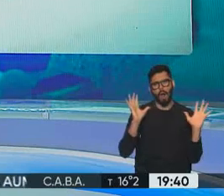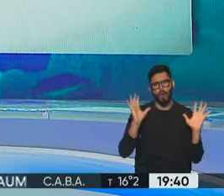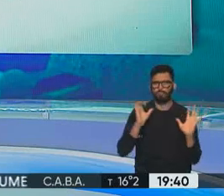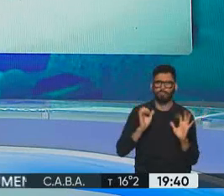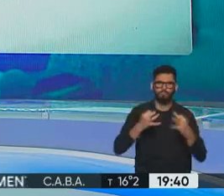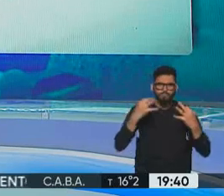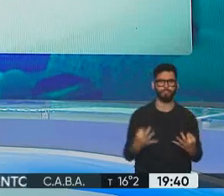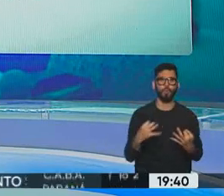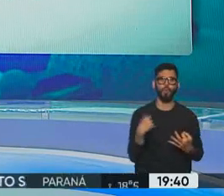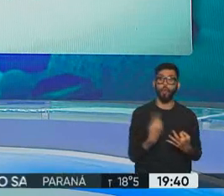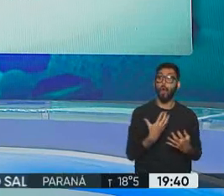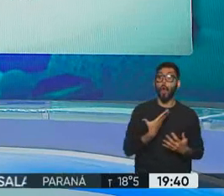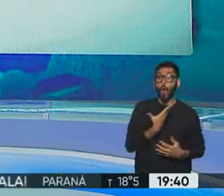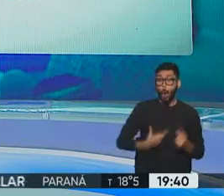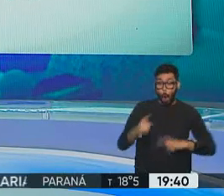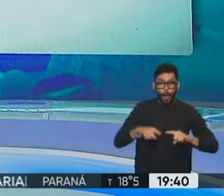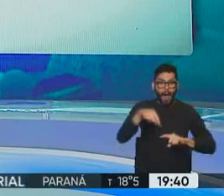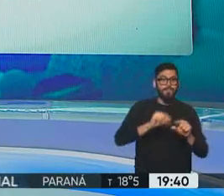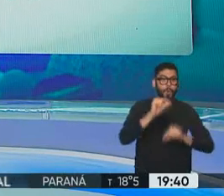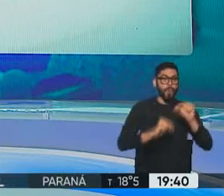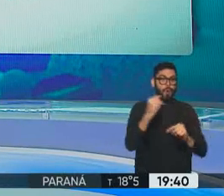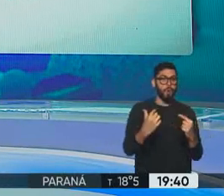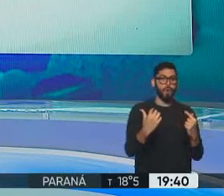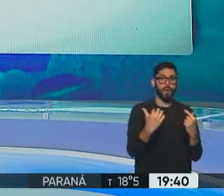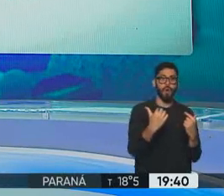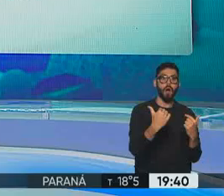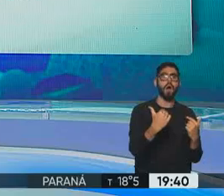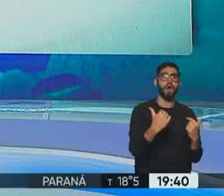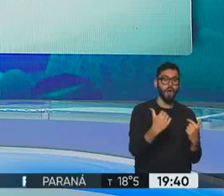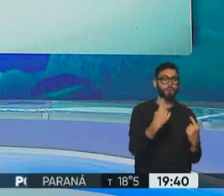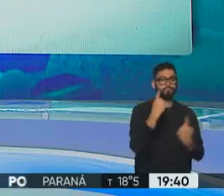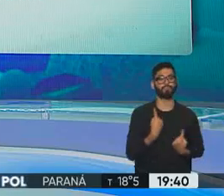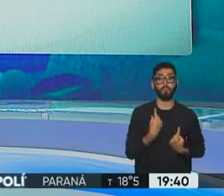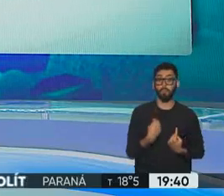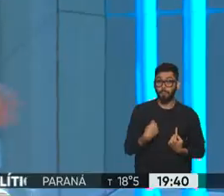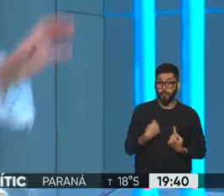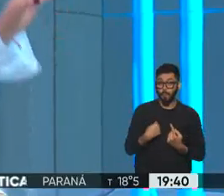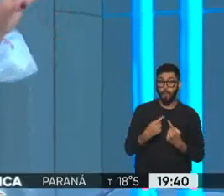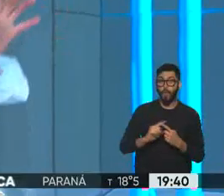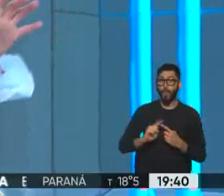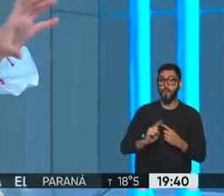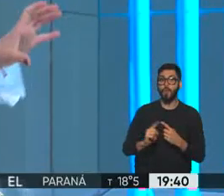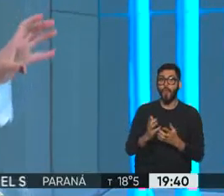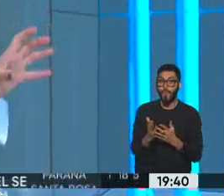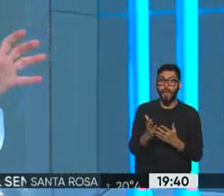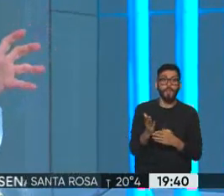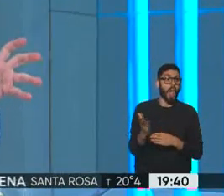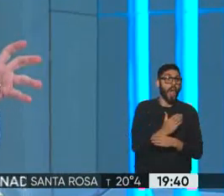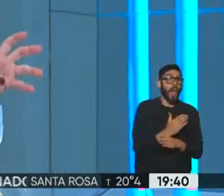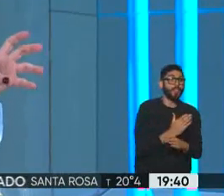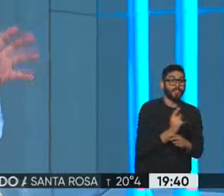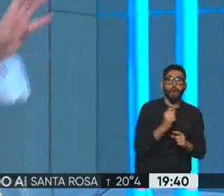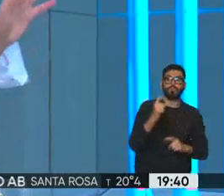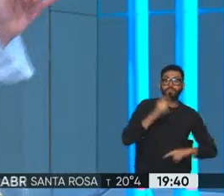a legitimar gobernando, porque se podía ser legítimo y legal de origen y no de gestión. Y en esas últimas